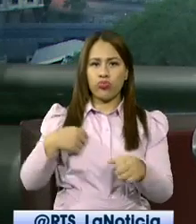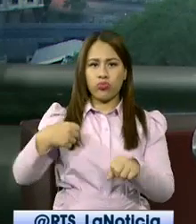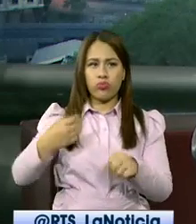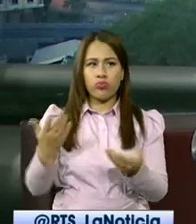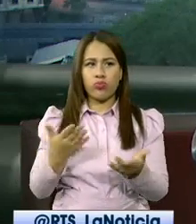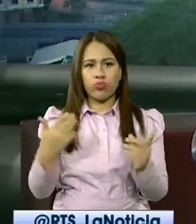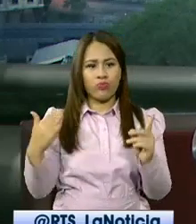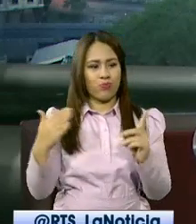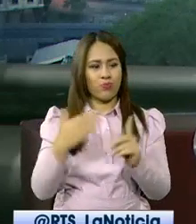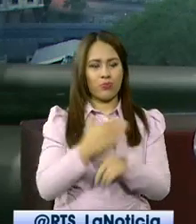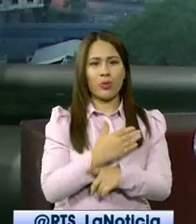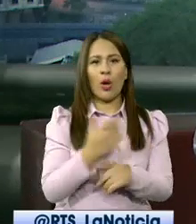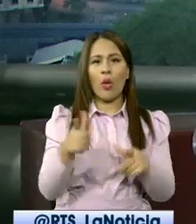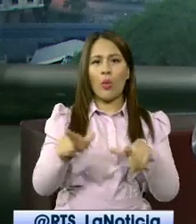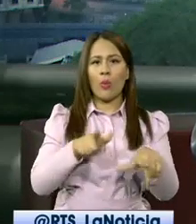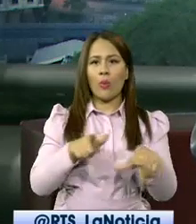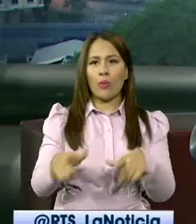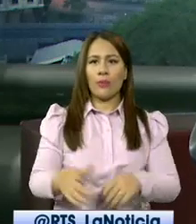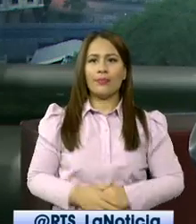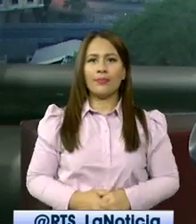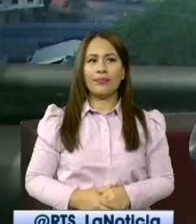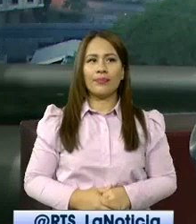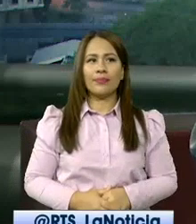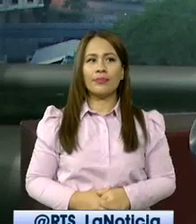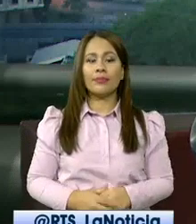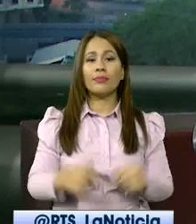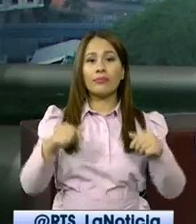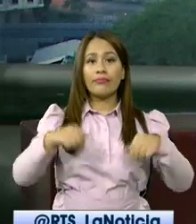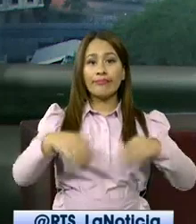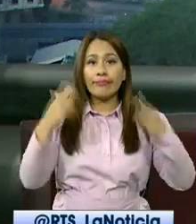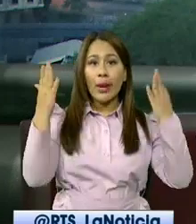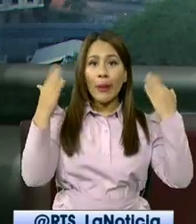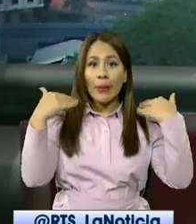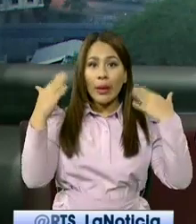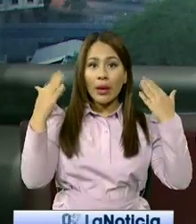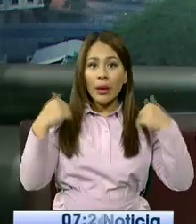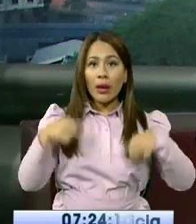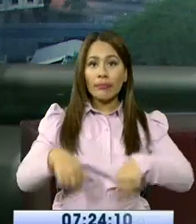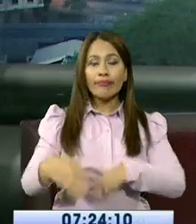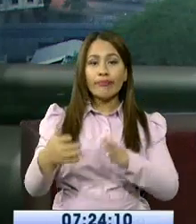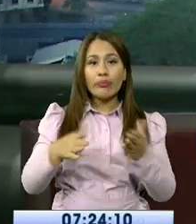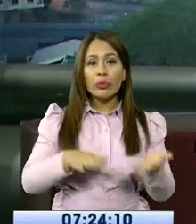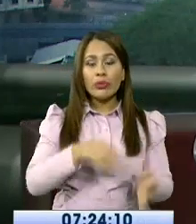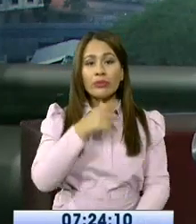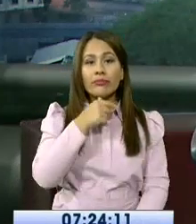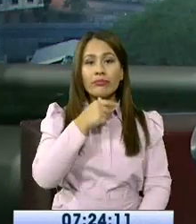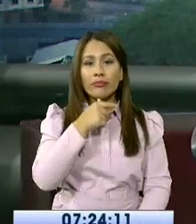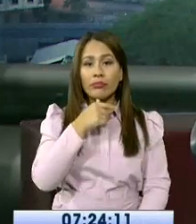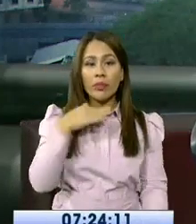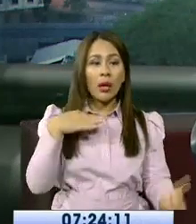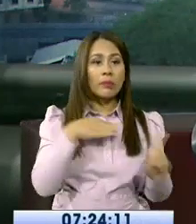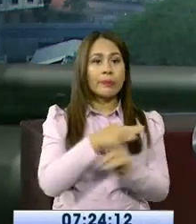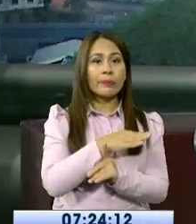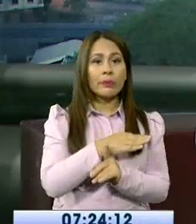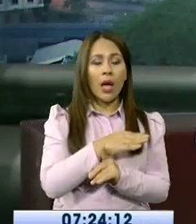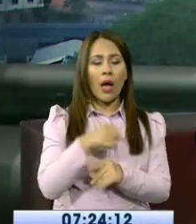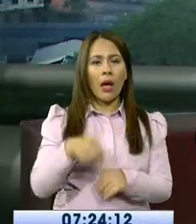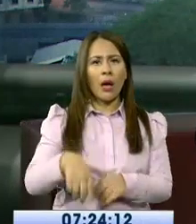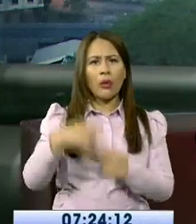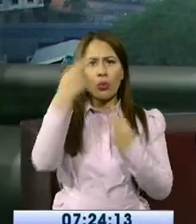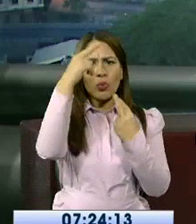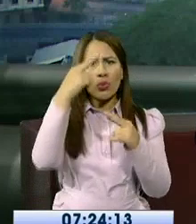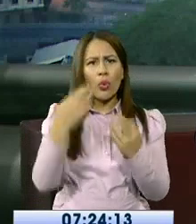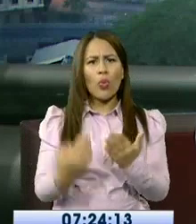un céntrico sector del puerto principal de Guayaquil. Sí, de Guayaquil. Esta